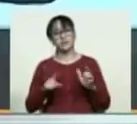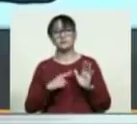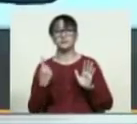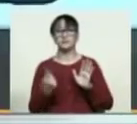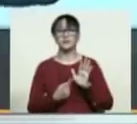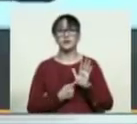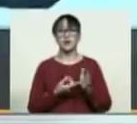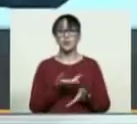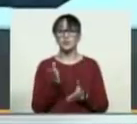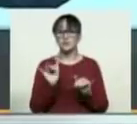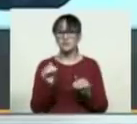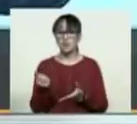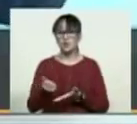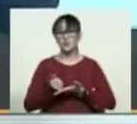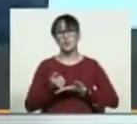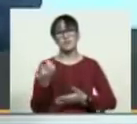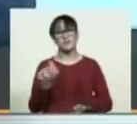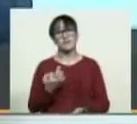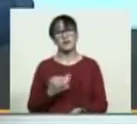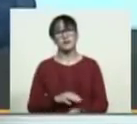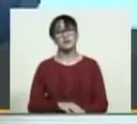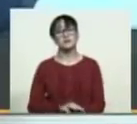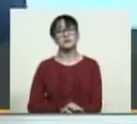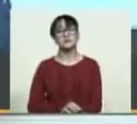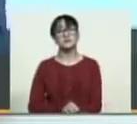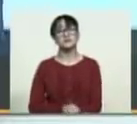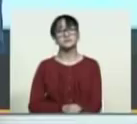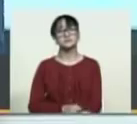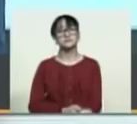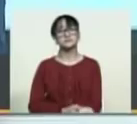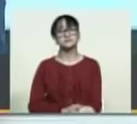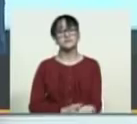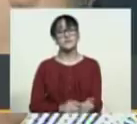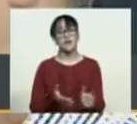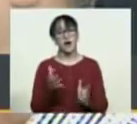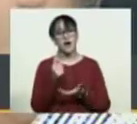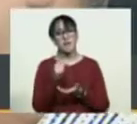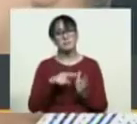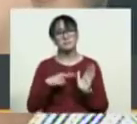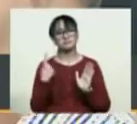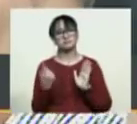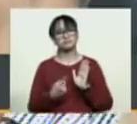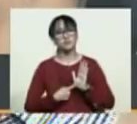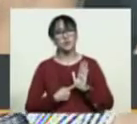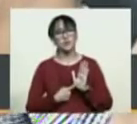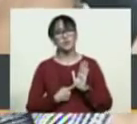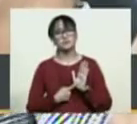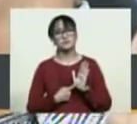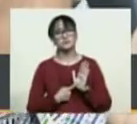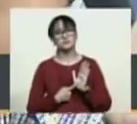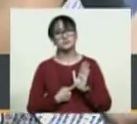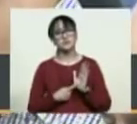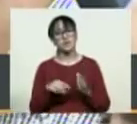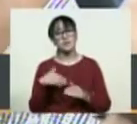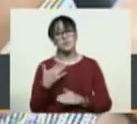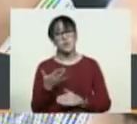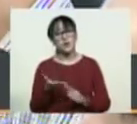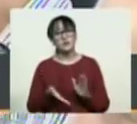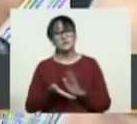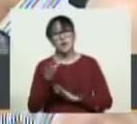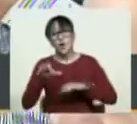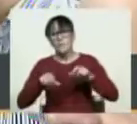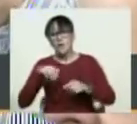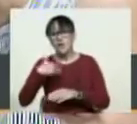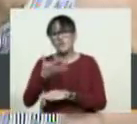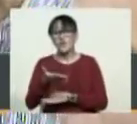Ustedes me tienen que ayudar, pero de verdad, verdad, al CLAP ampliado integral, te llega el CLAP, pero después tienes que salir a comprar